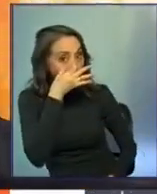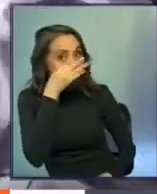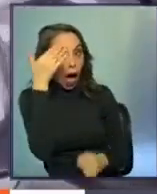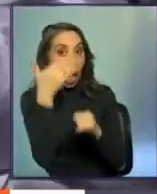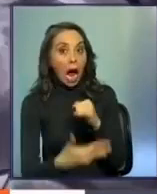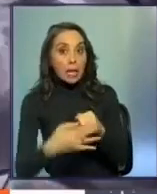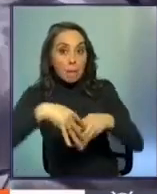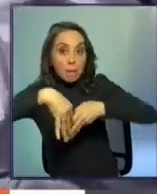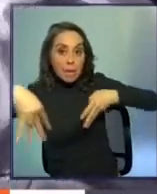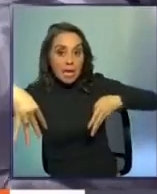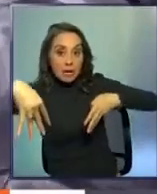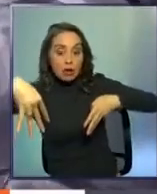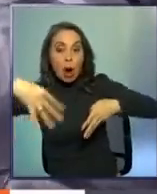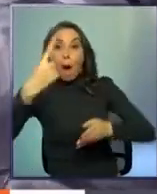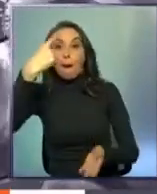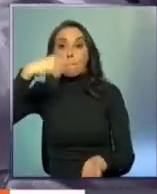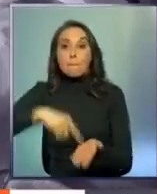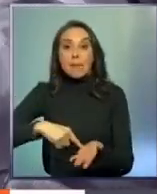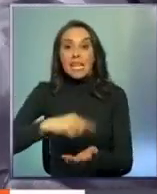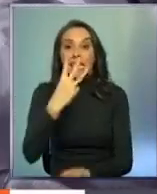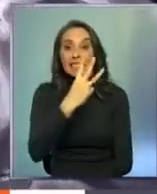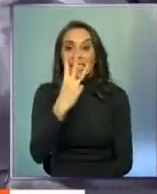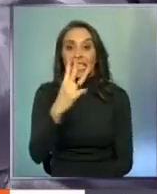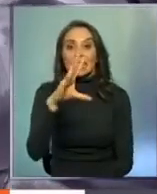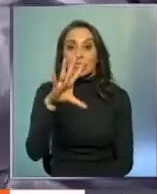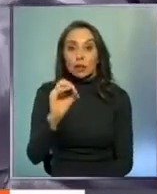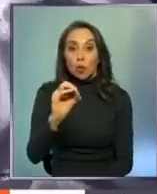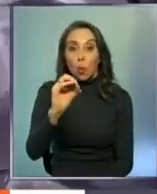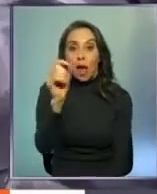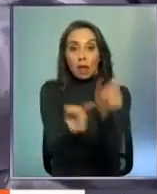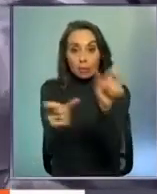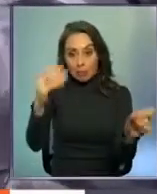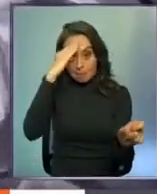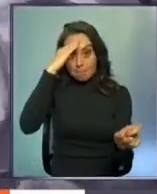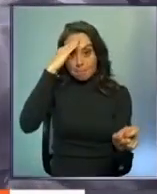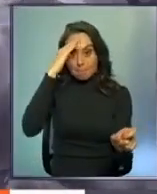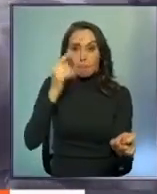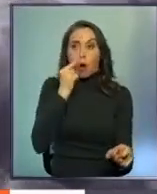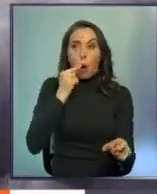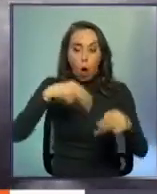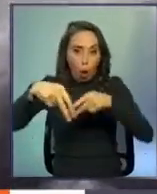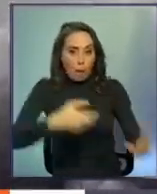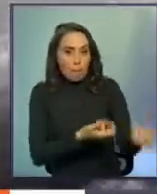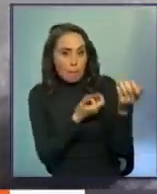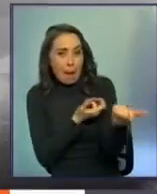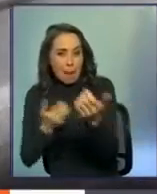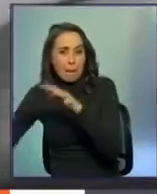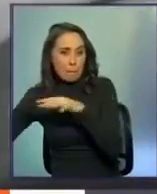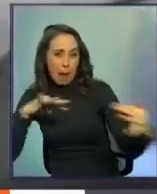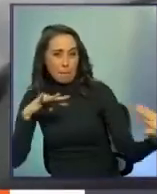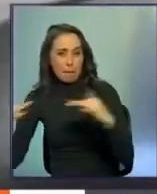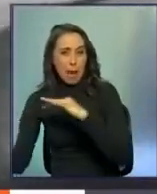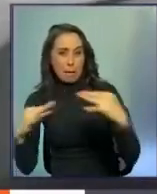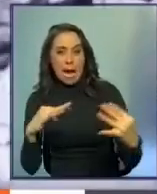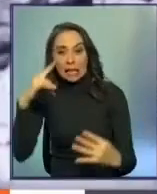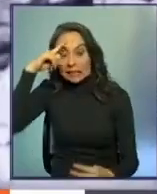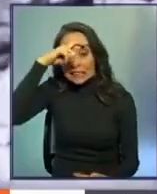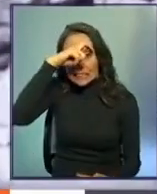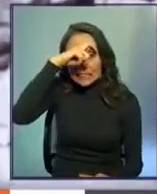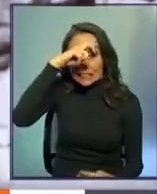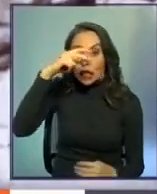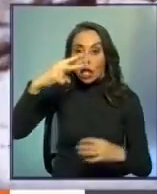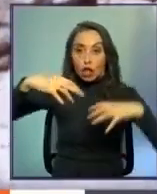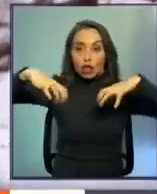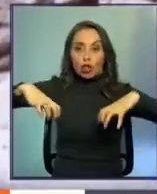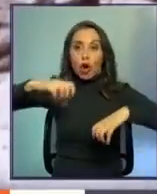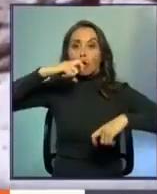que sumaban alrededor de 1.350 hombres. Aumentaba la dificultad la existencia de los dos fuertes